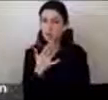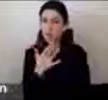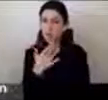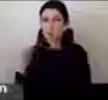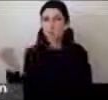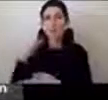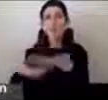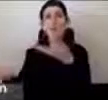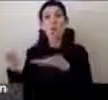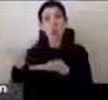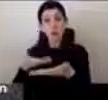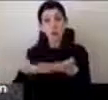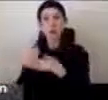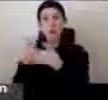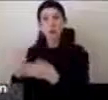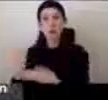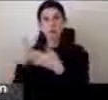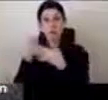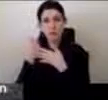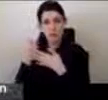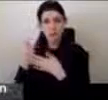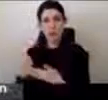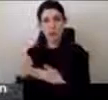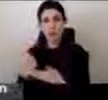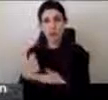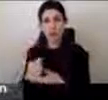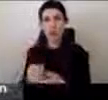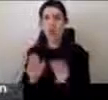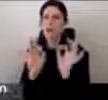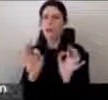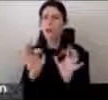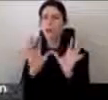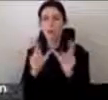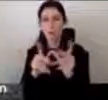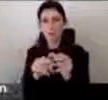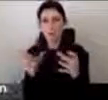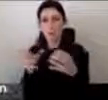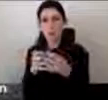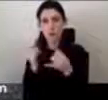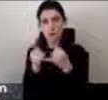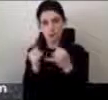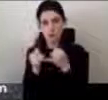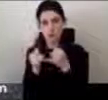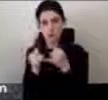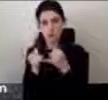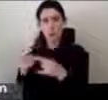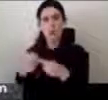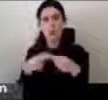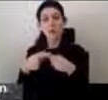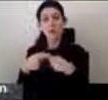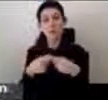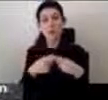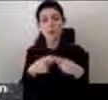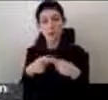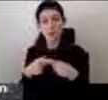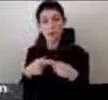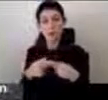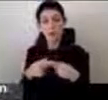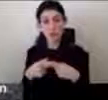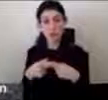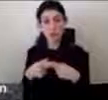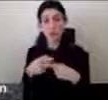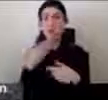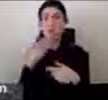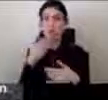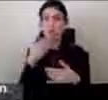cooperativos. Son ideales para la familia, para grupos de amigos, para cualquier reunión social y también presentan una alta interacción entre